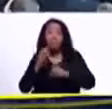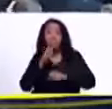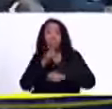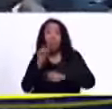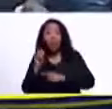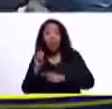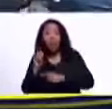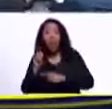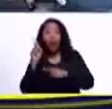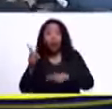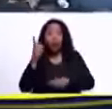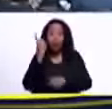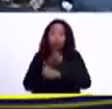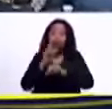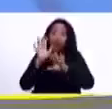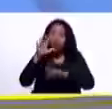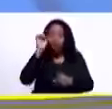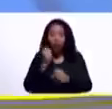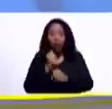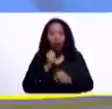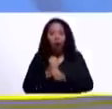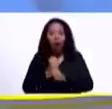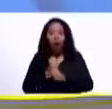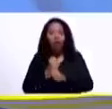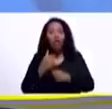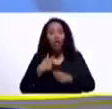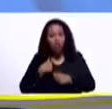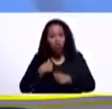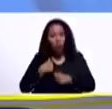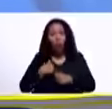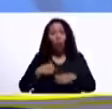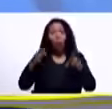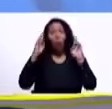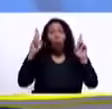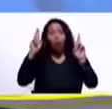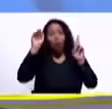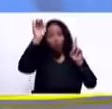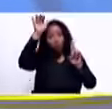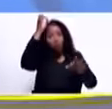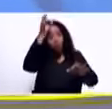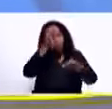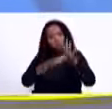corresponde y yo espero que lo logremos.